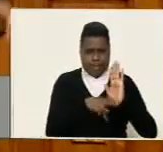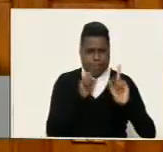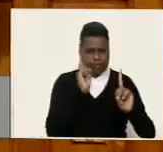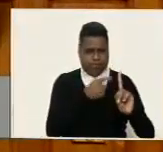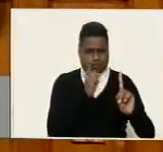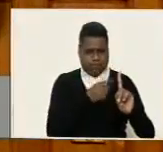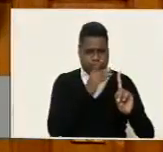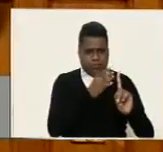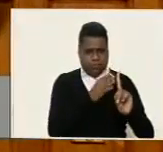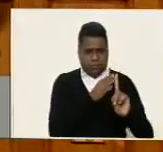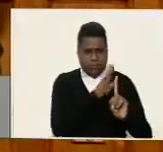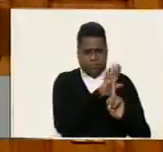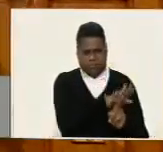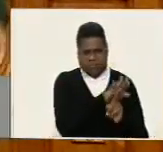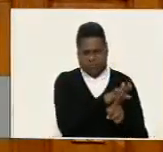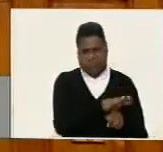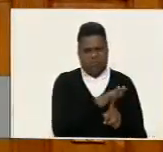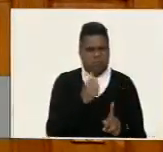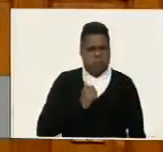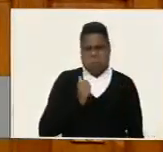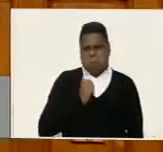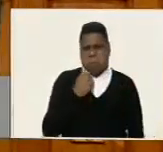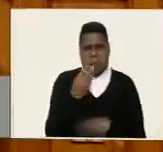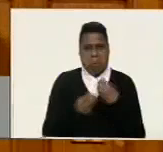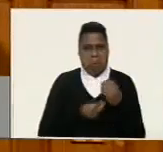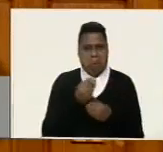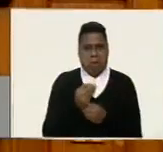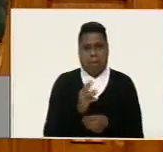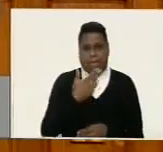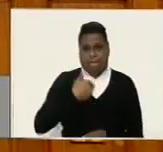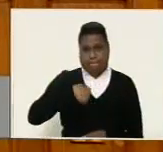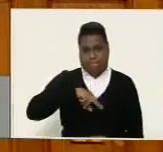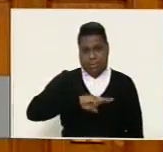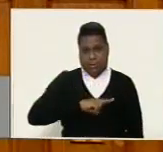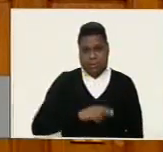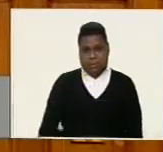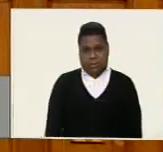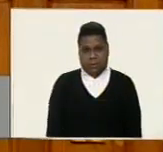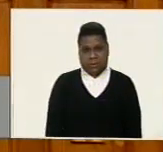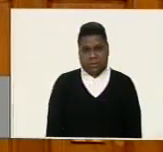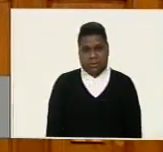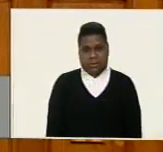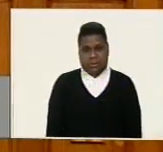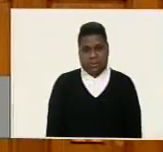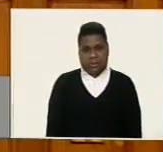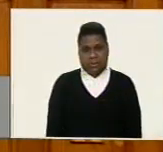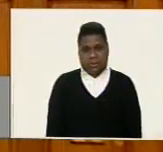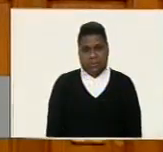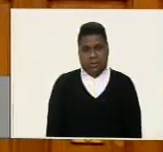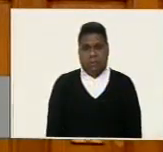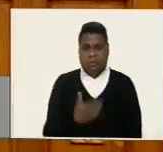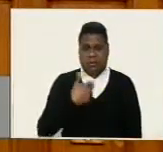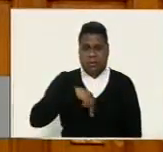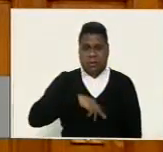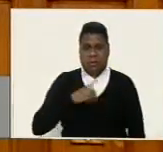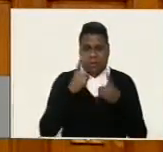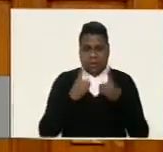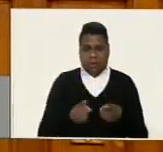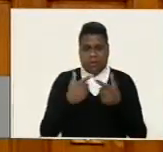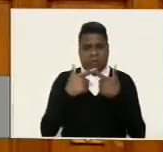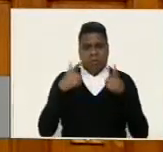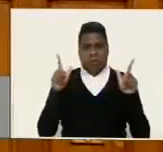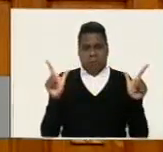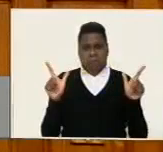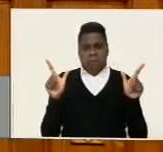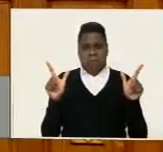sigan lo que quieran hacer, pero nosotros hemos decidido ser libres, soberanos, y